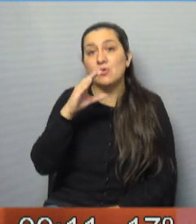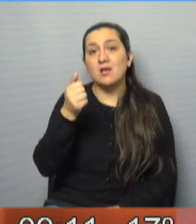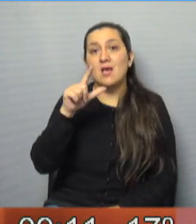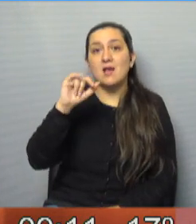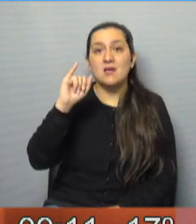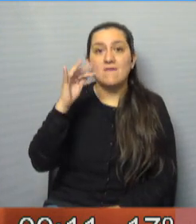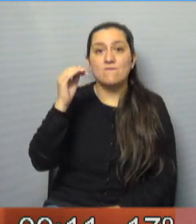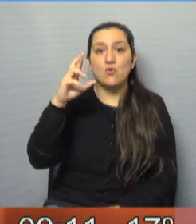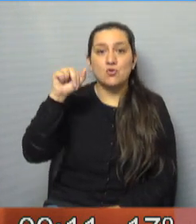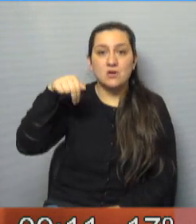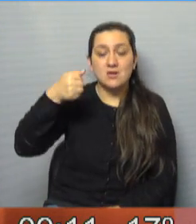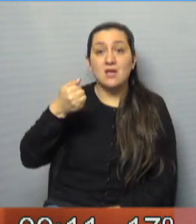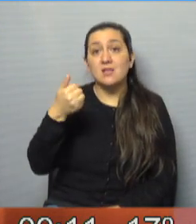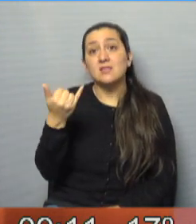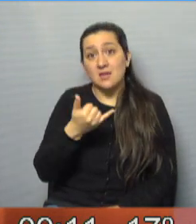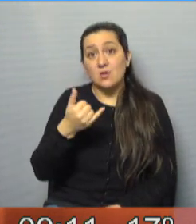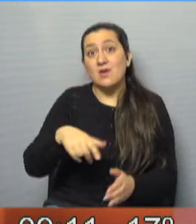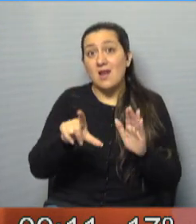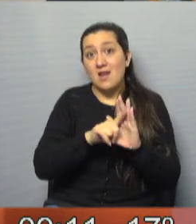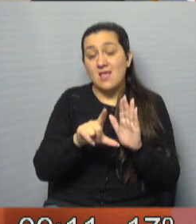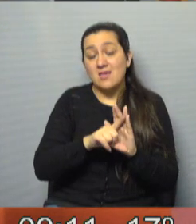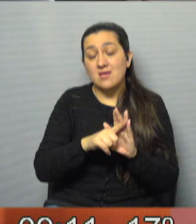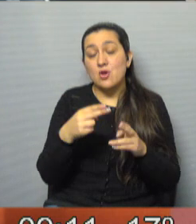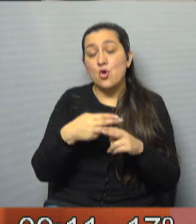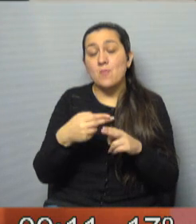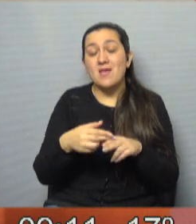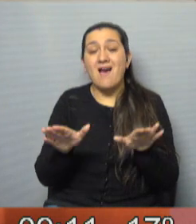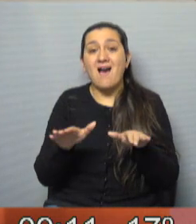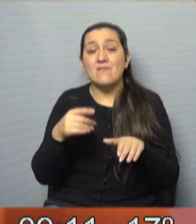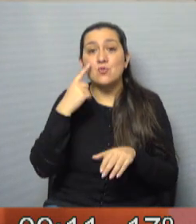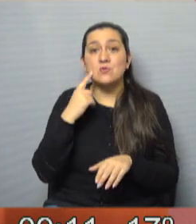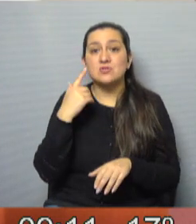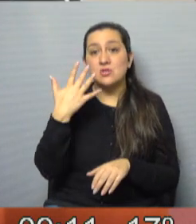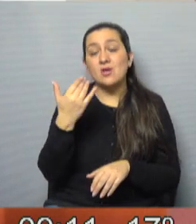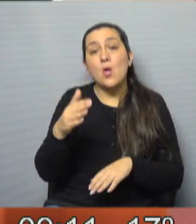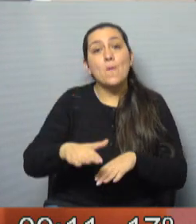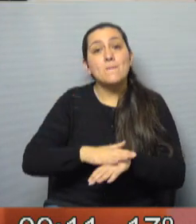ley, AB5 se llama, en el cual marca un mínimo ingreso para los trabajadores.